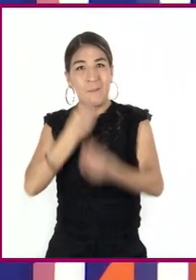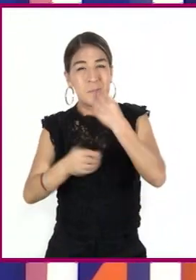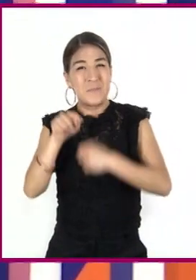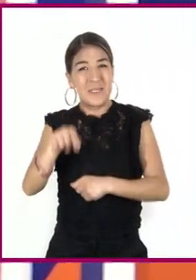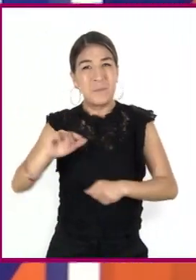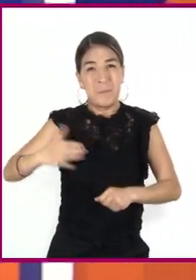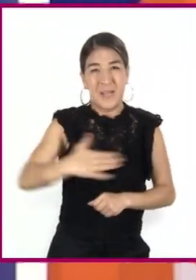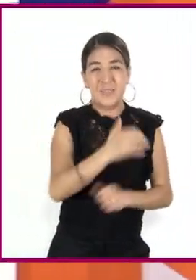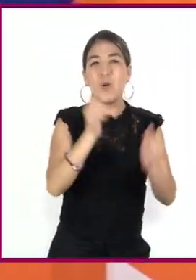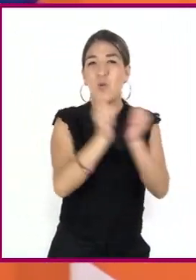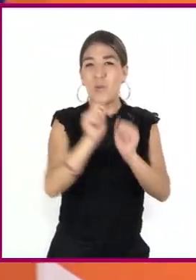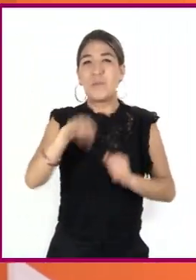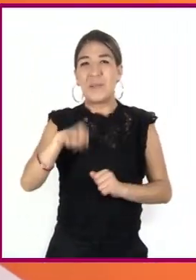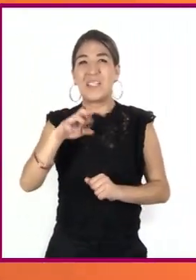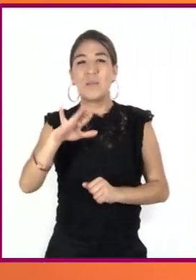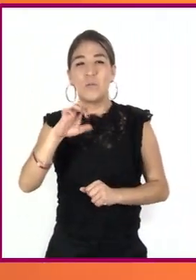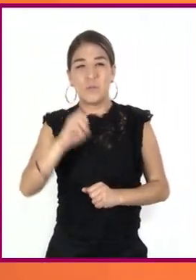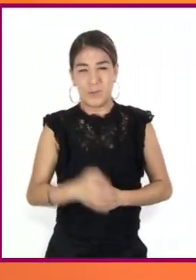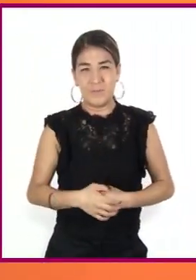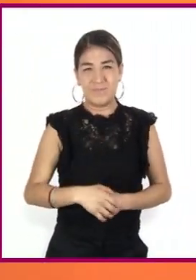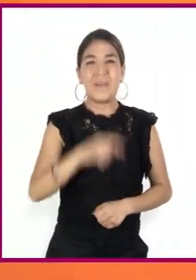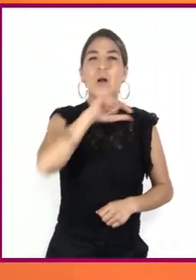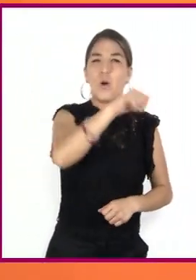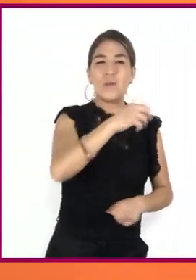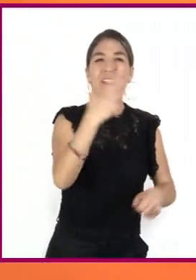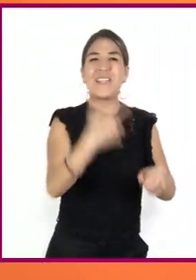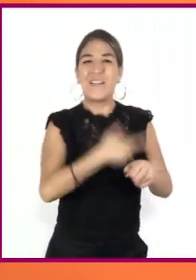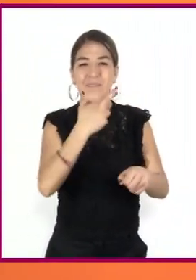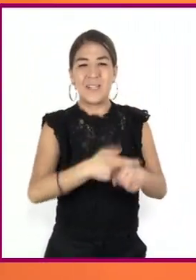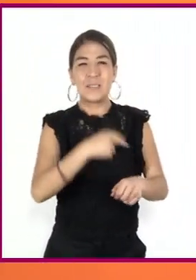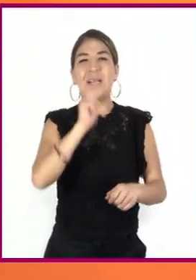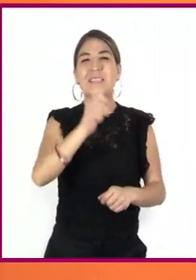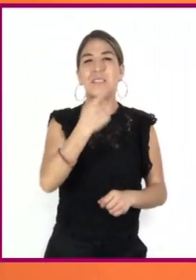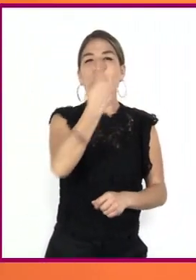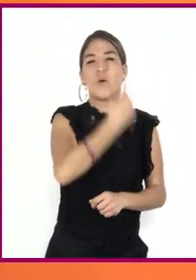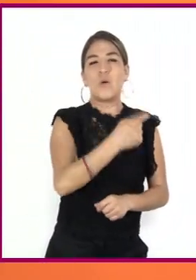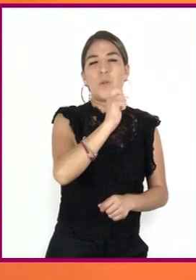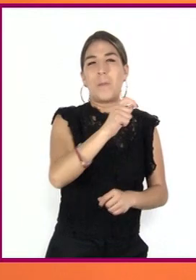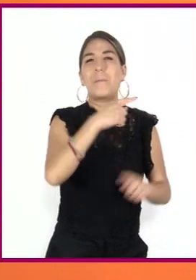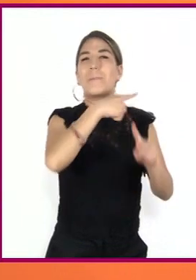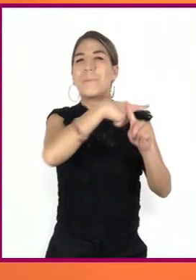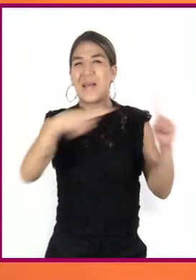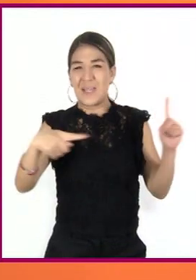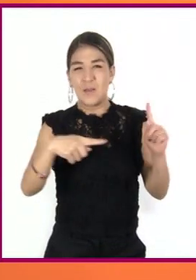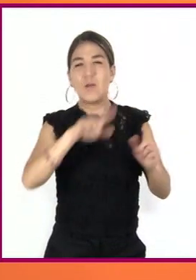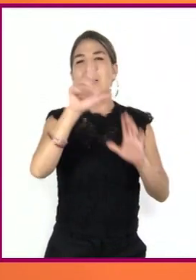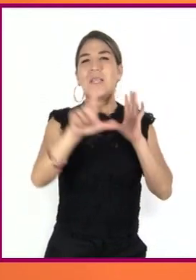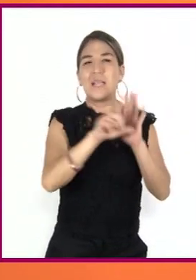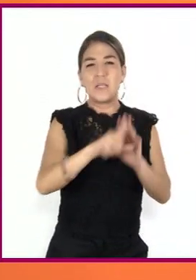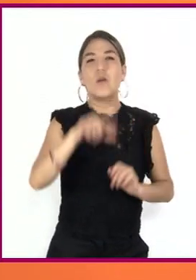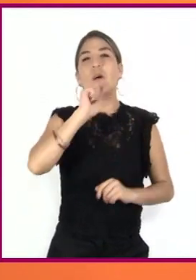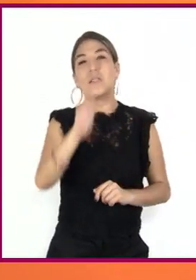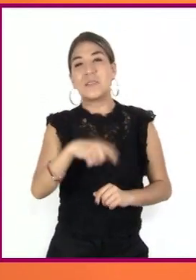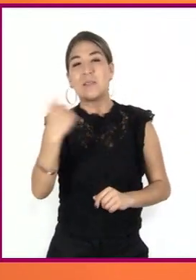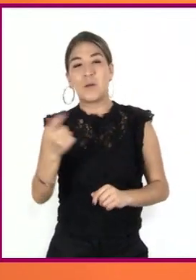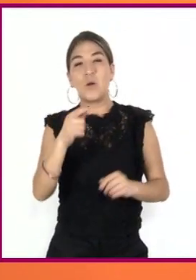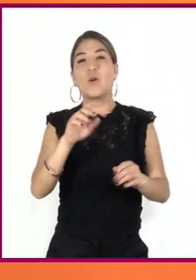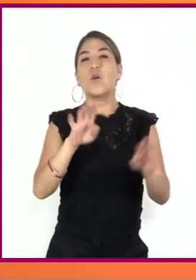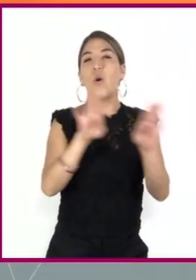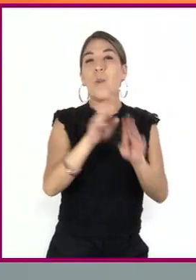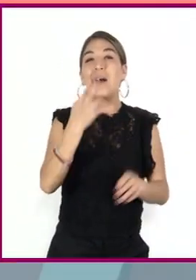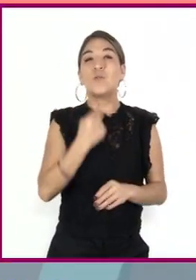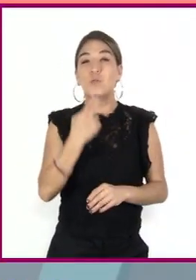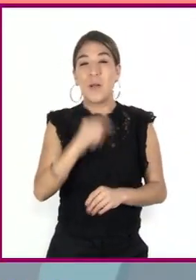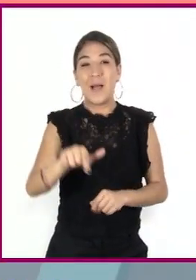Si beben un refresco de medio litro, equivalente a 550 gramos, y la concentración de azúcar es del